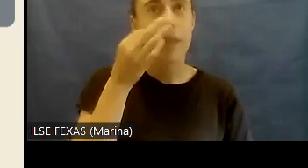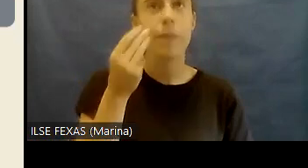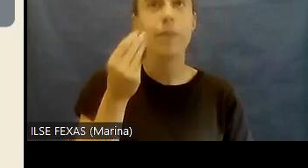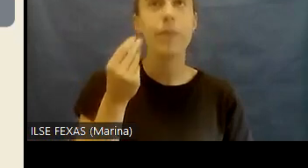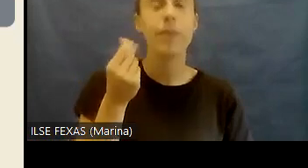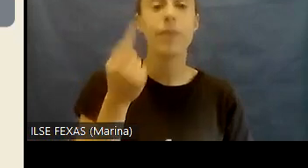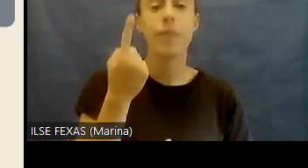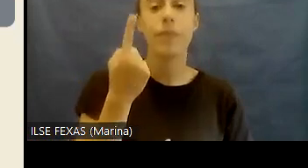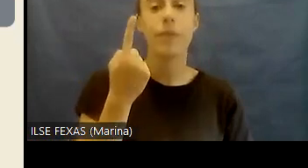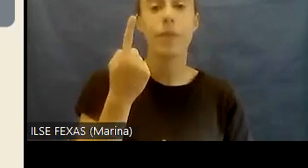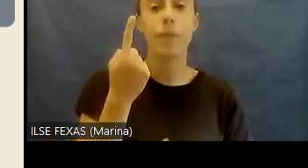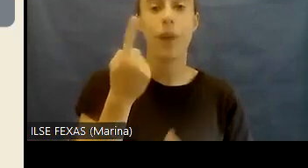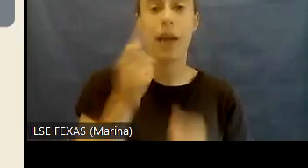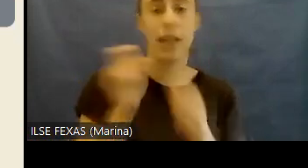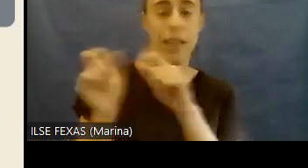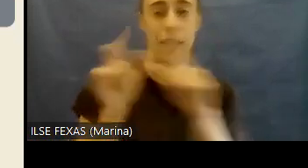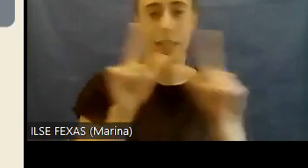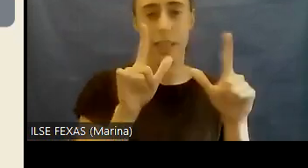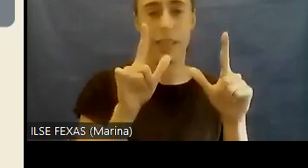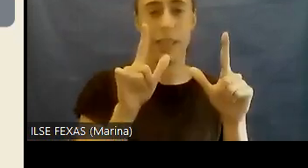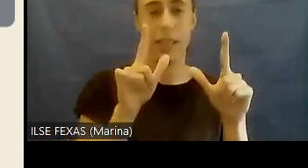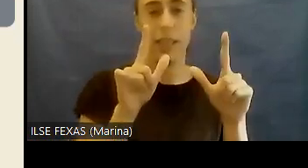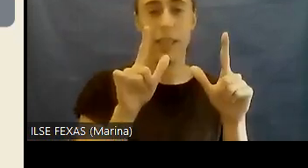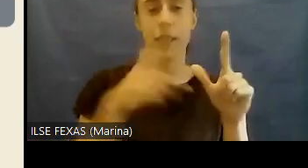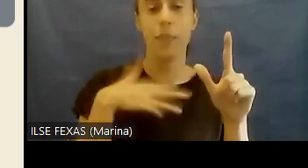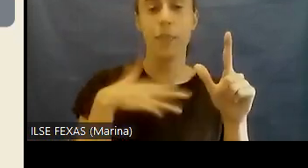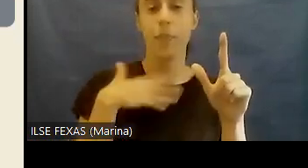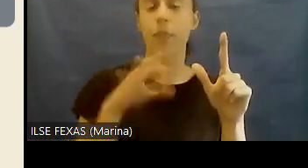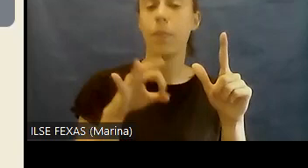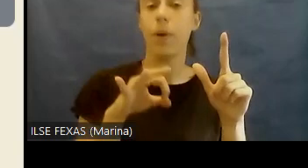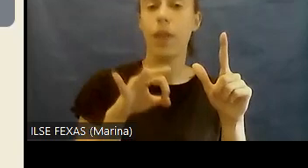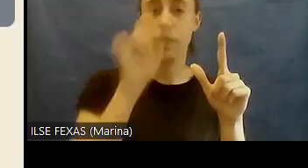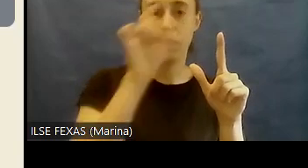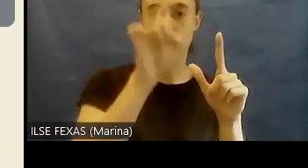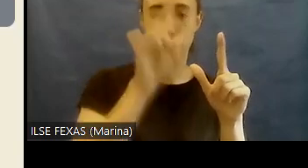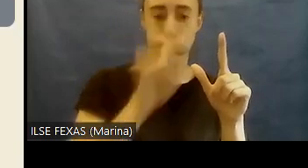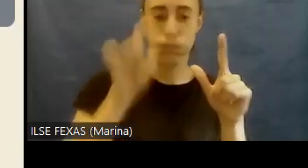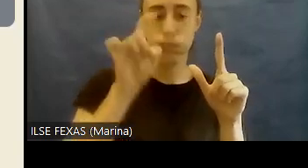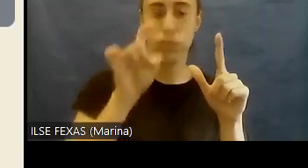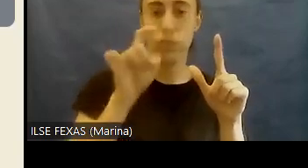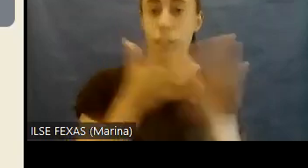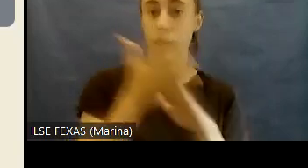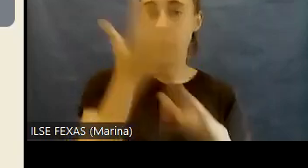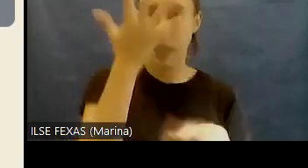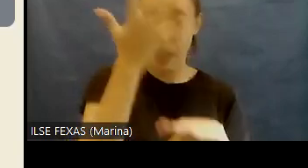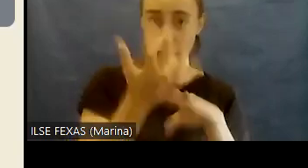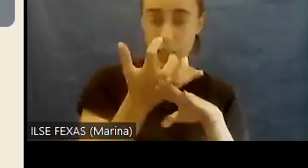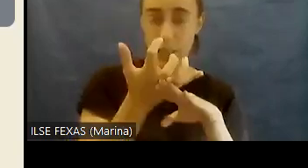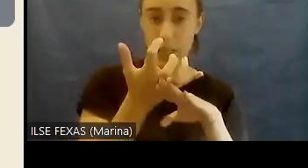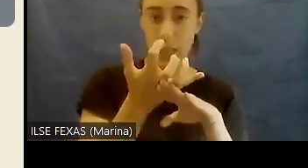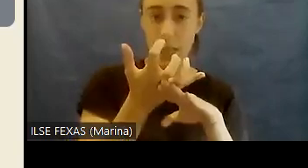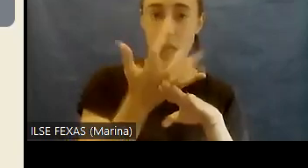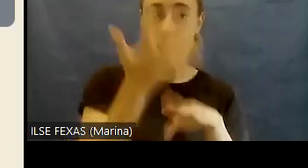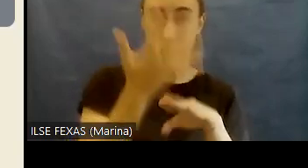plantilla, una diapositiva interactiva que la podéis descargar, la podéis aislar del resto de la